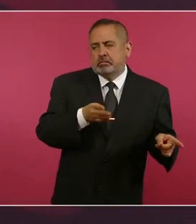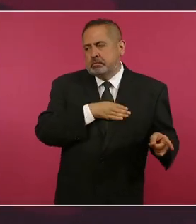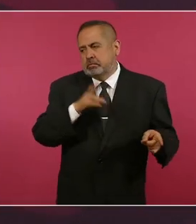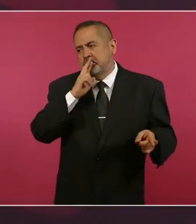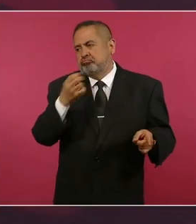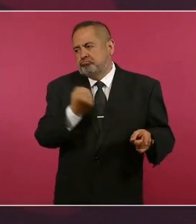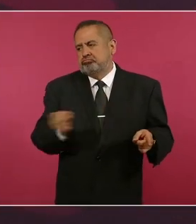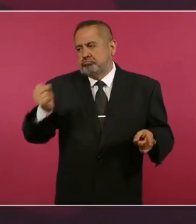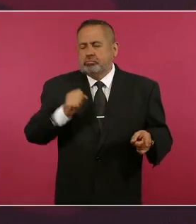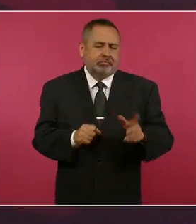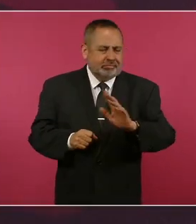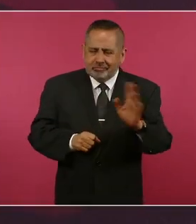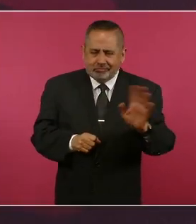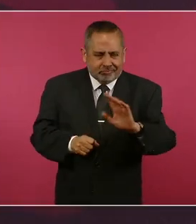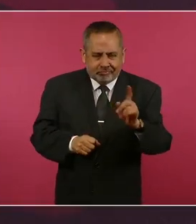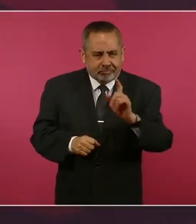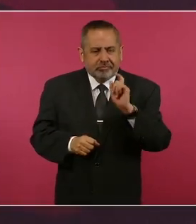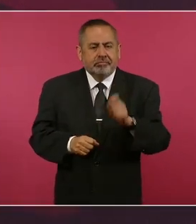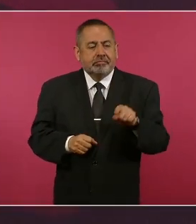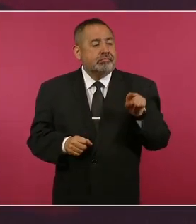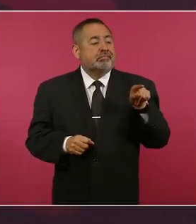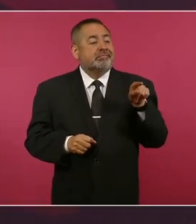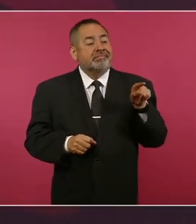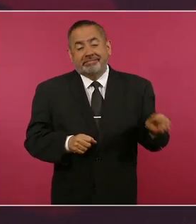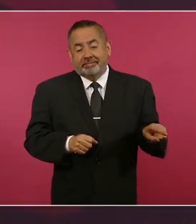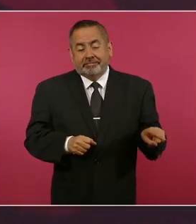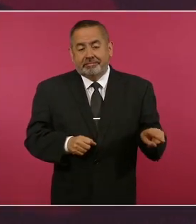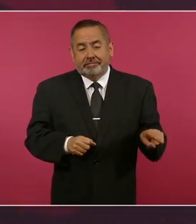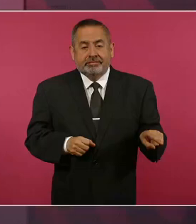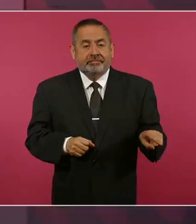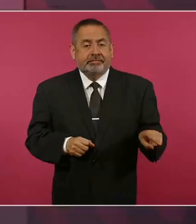que recibe más. Ese